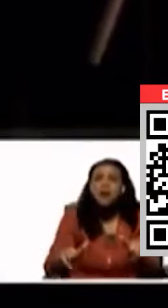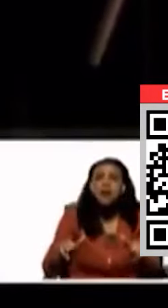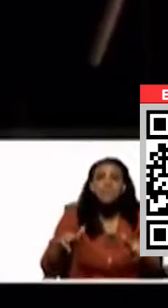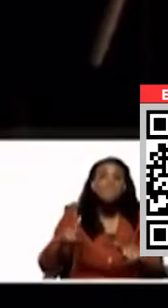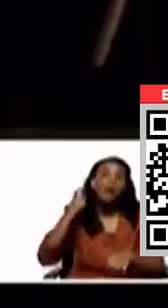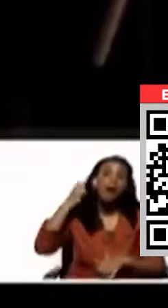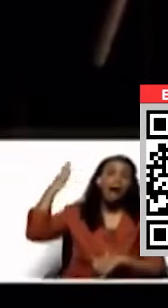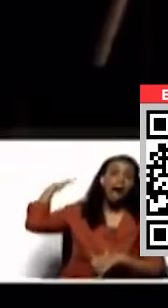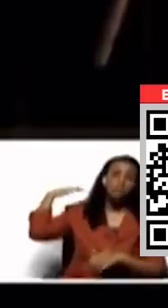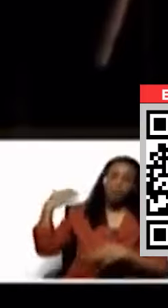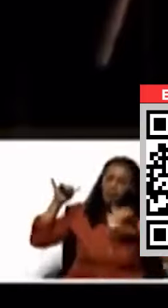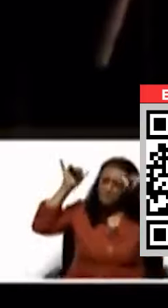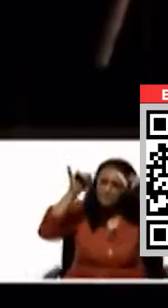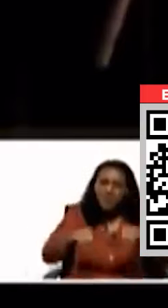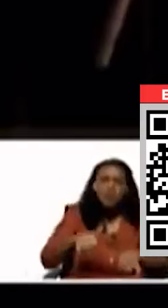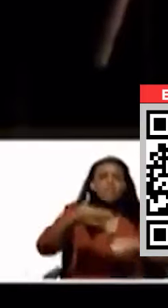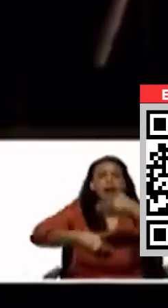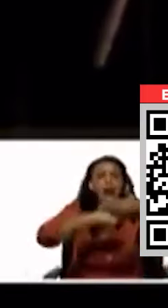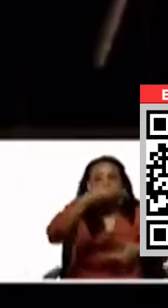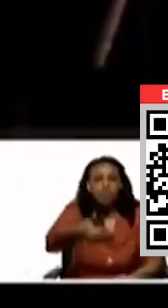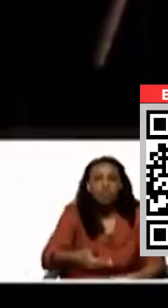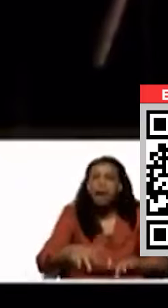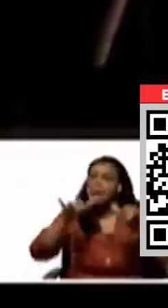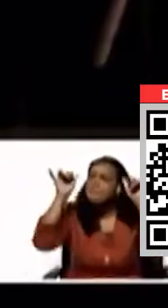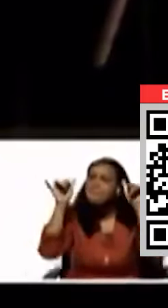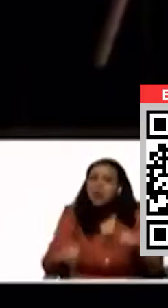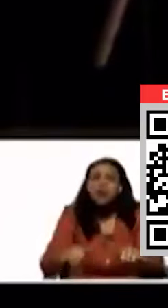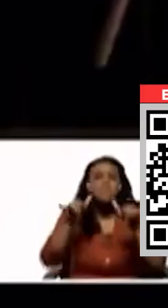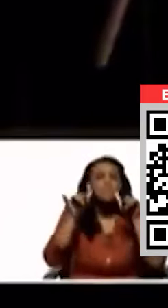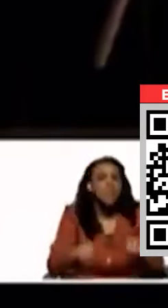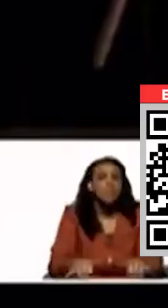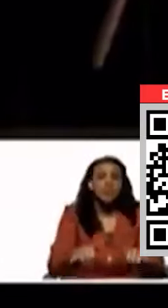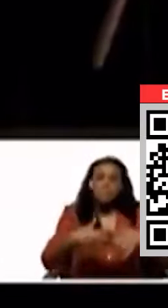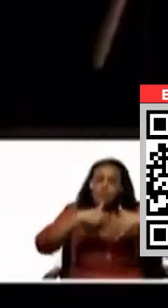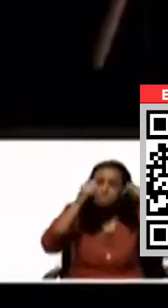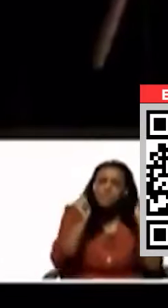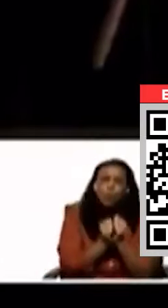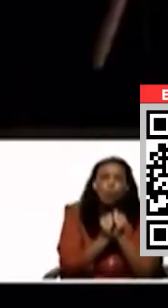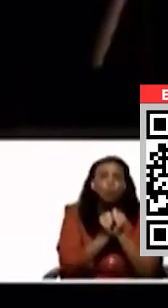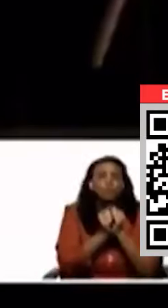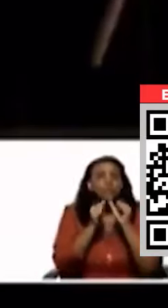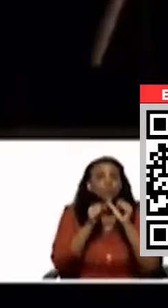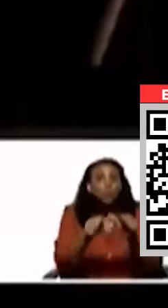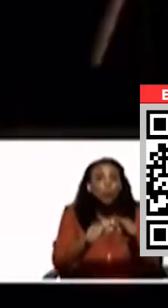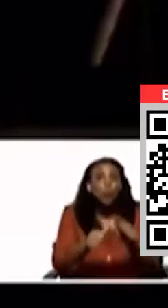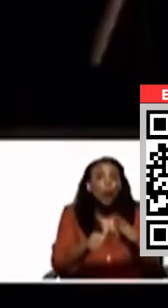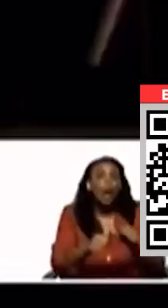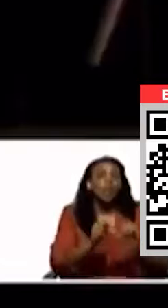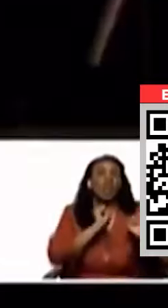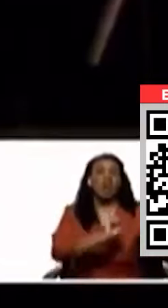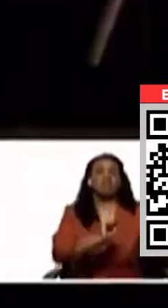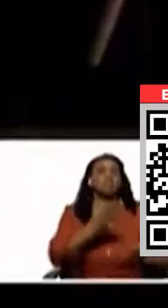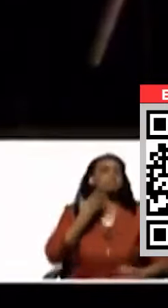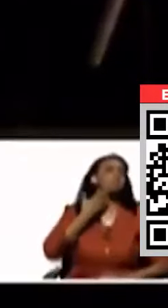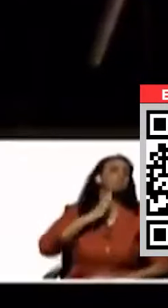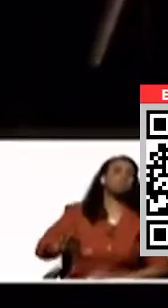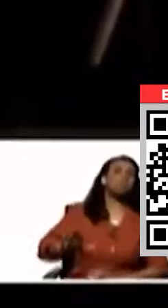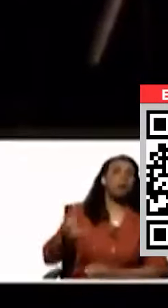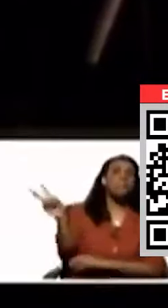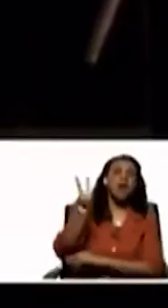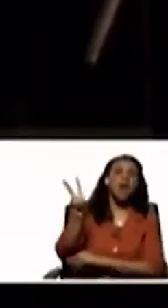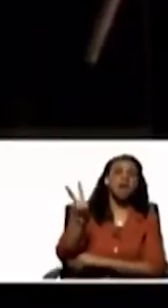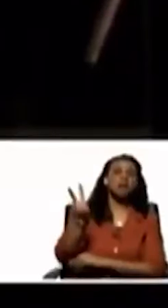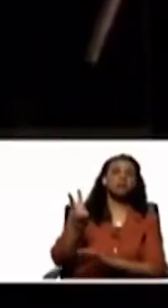de hoy, de nuestros días, la batalla entre la antipatria, entre